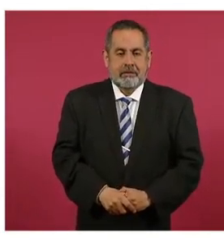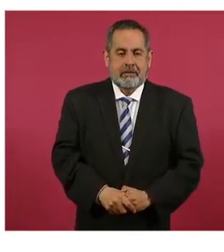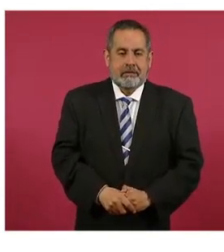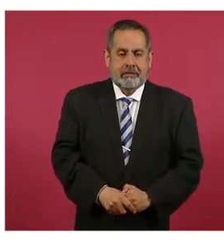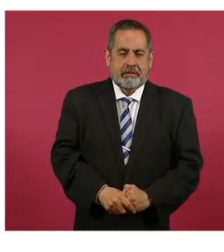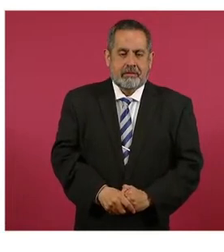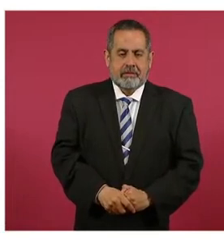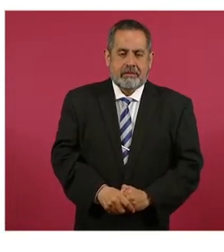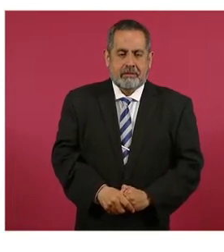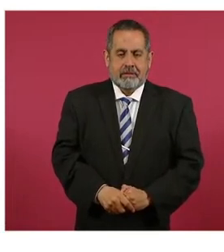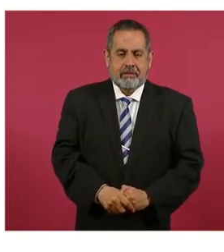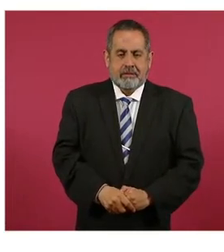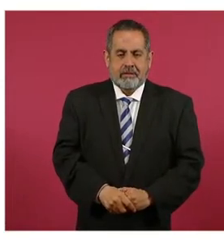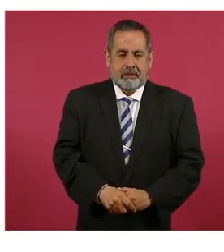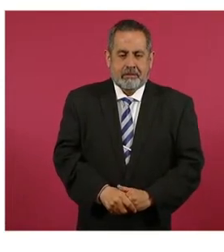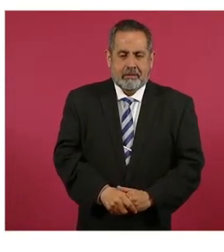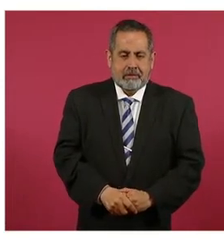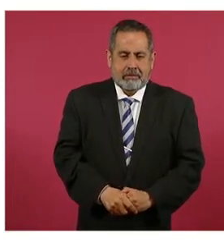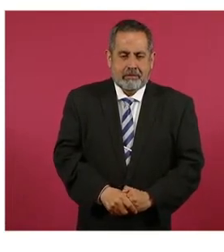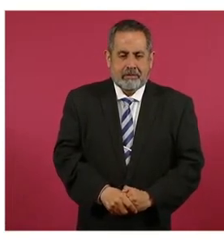Es que ya le salió carne al hueso.